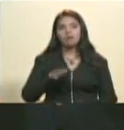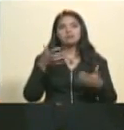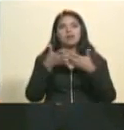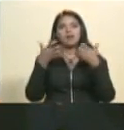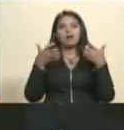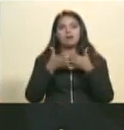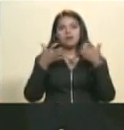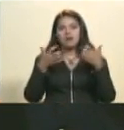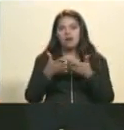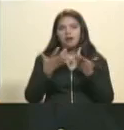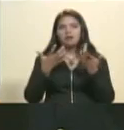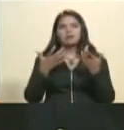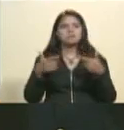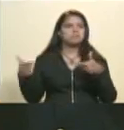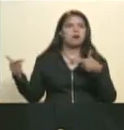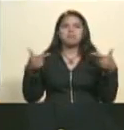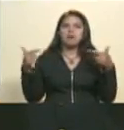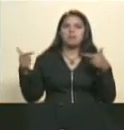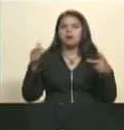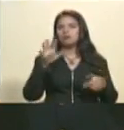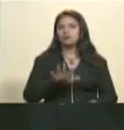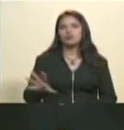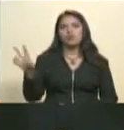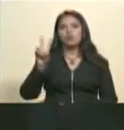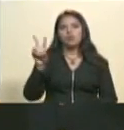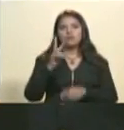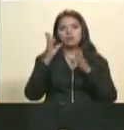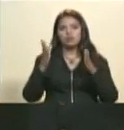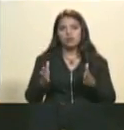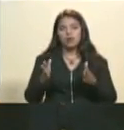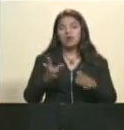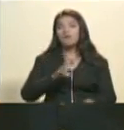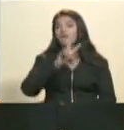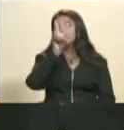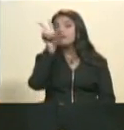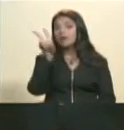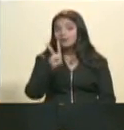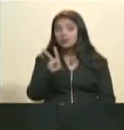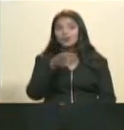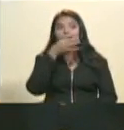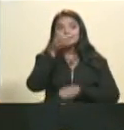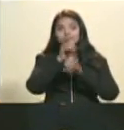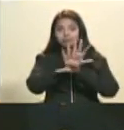civil, el enfrentamiento entre venezolanos. Venezuela ha hablado.